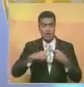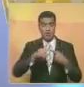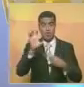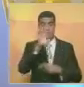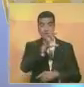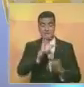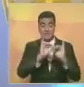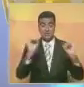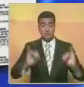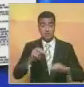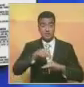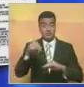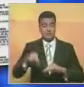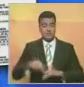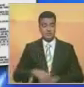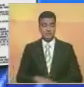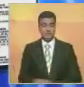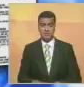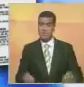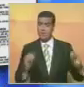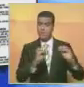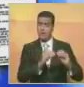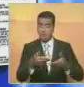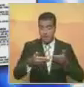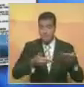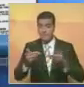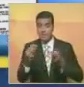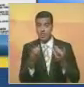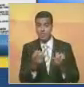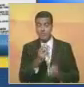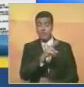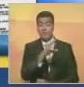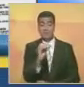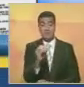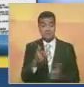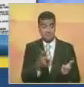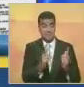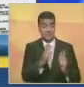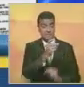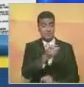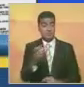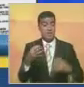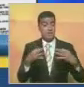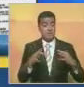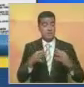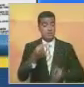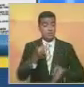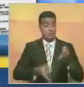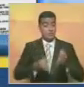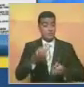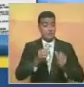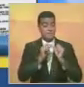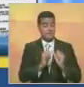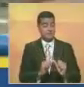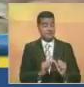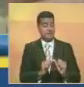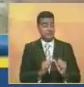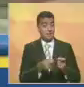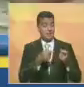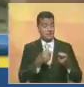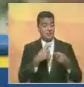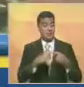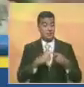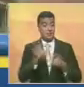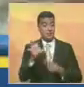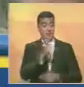bancarias nacionales mediante el convenio cambiario número 20 se permite a personas naturales y jurídicas mantener cuentas en moneda